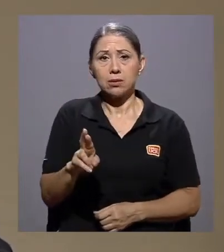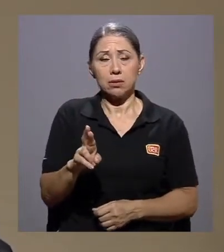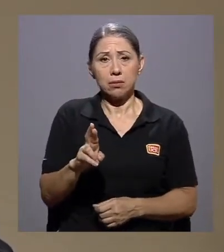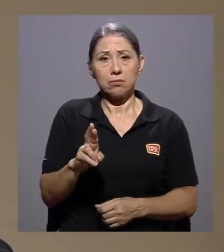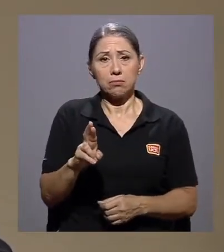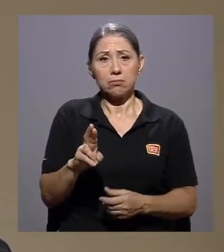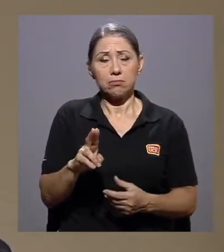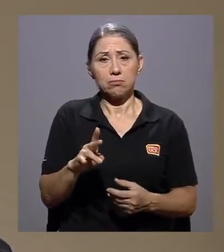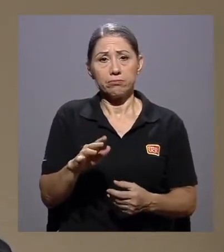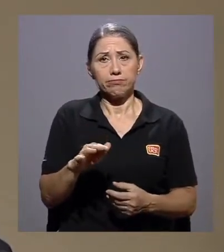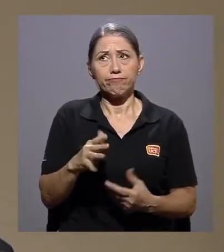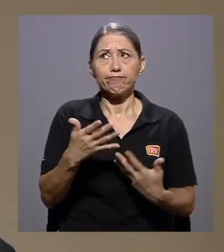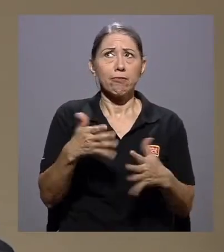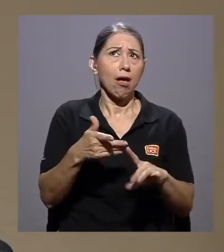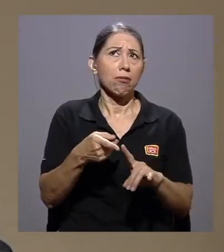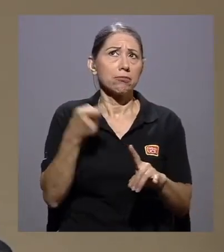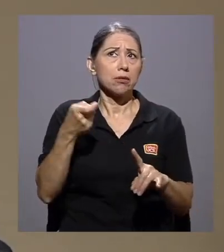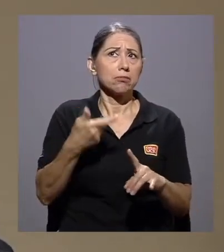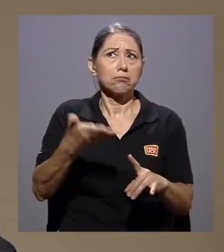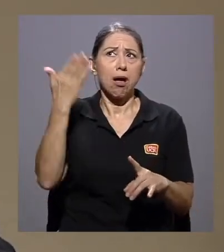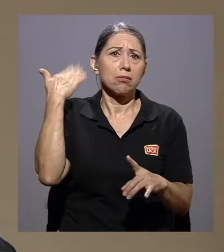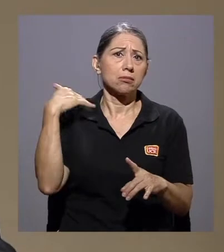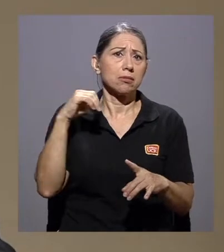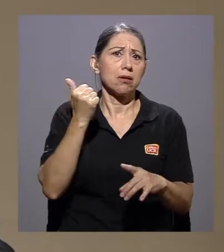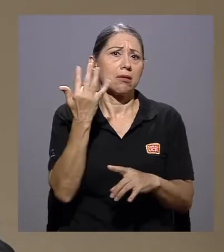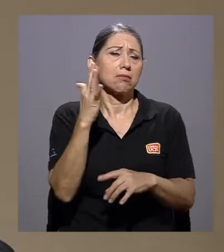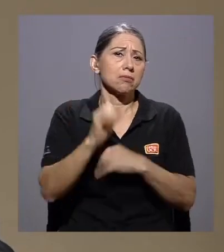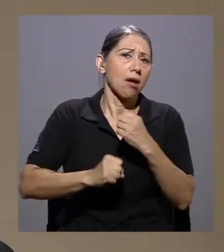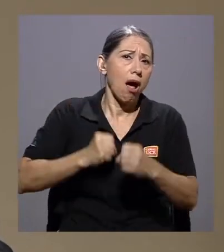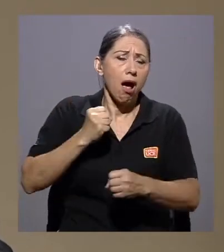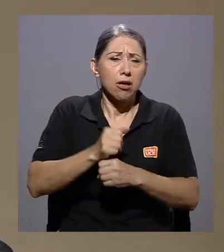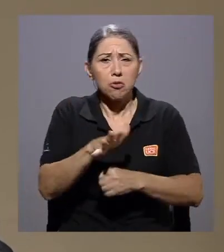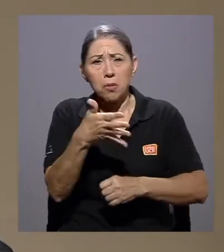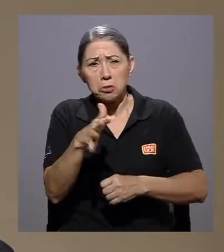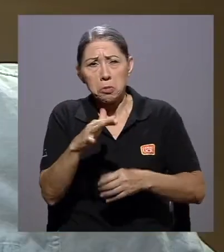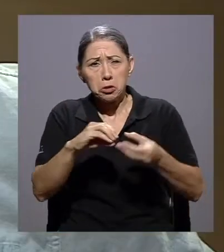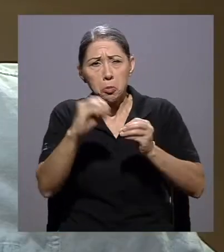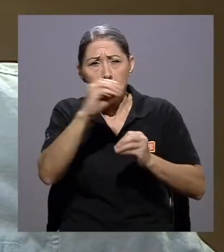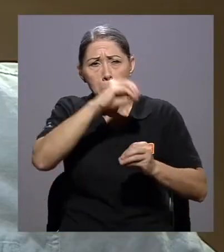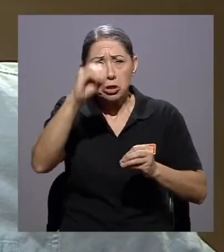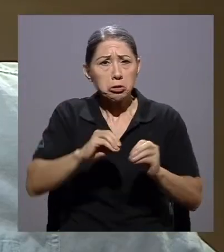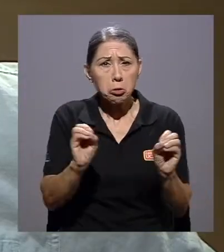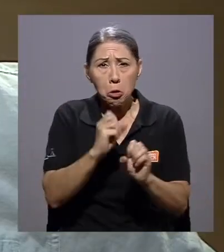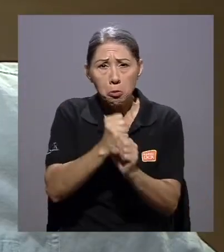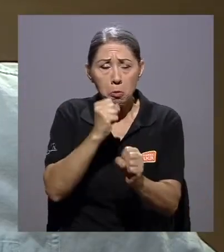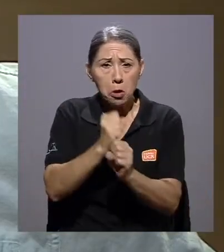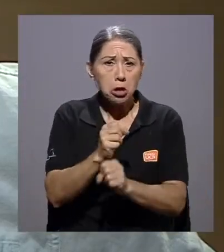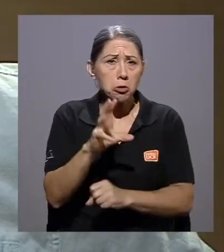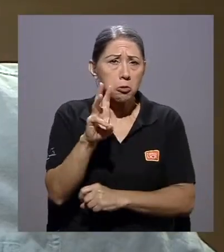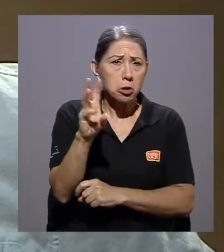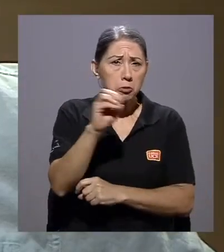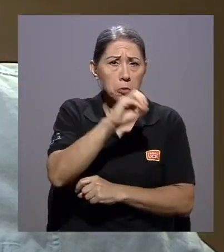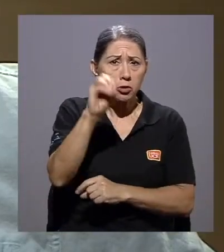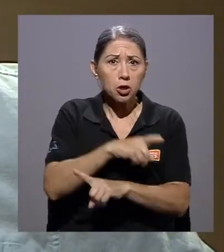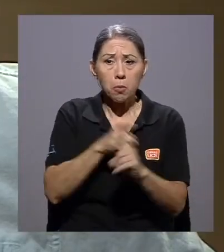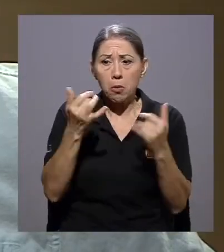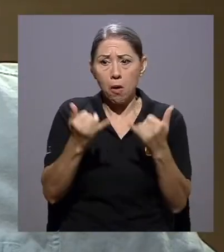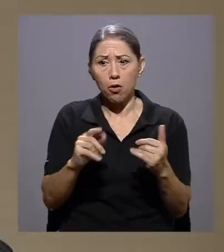acostumbrado hace 10, 15 años a tener tasas de desempleo del 6%. Entonces la base